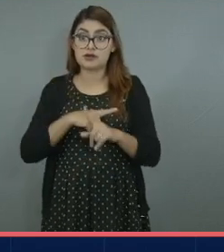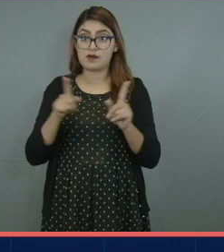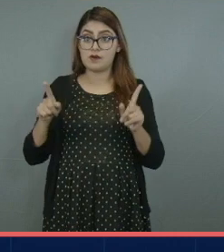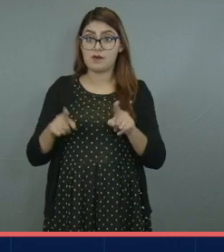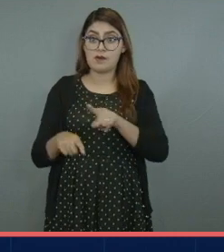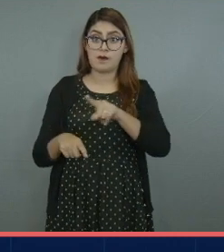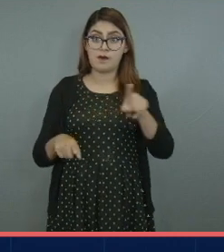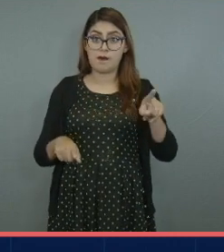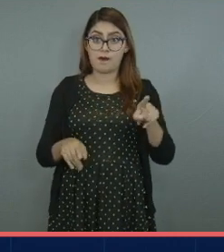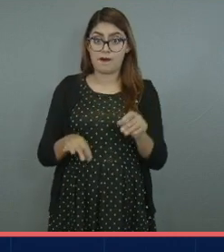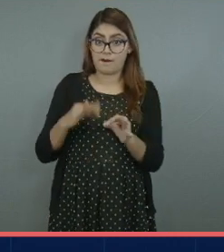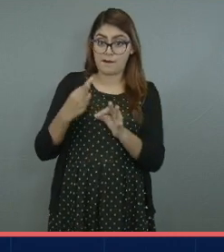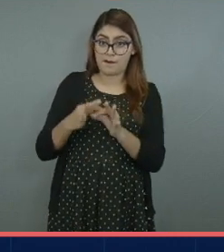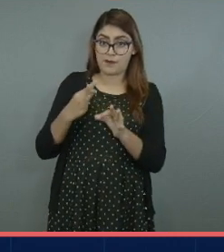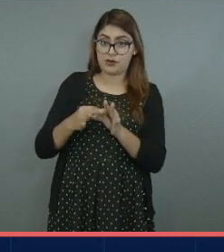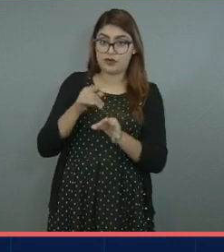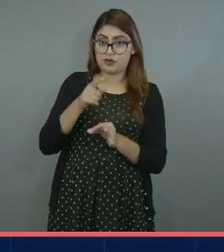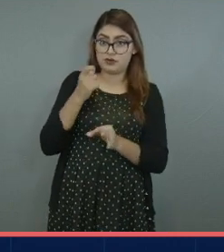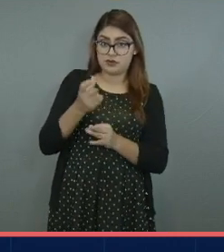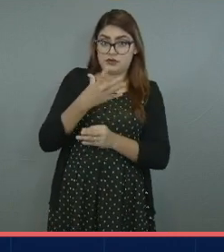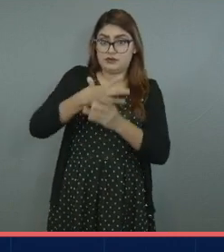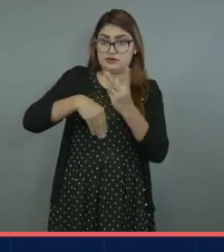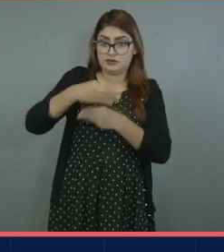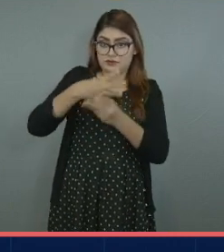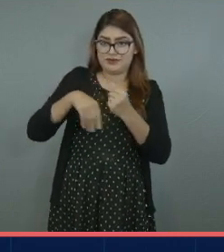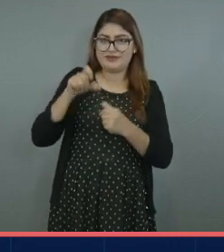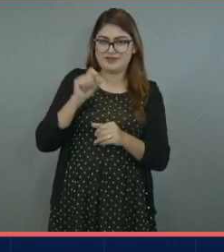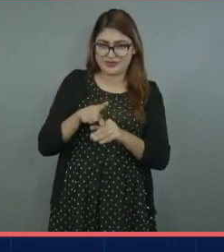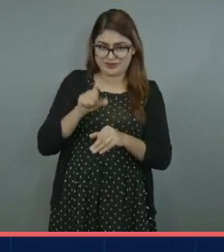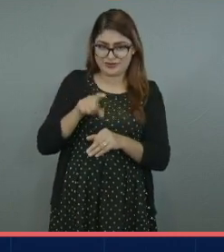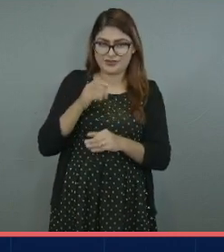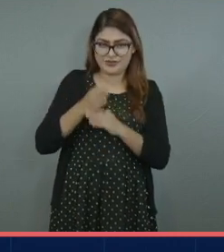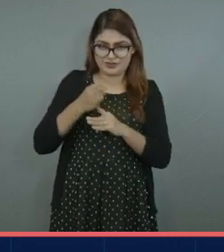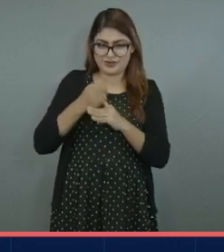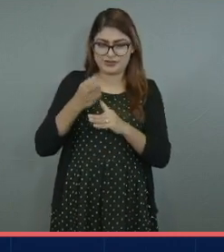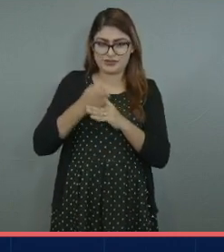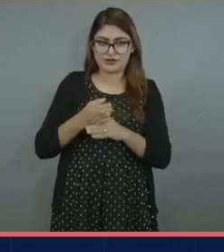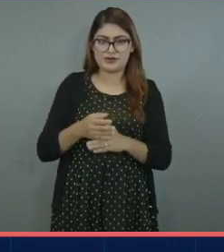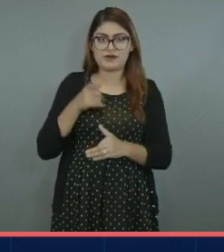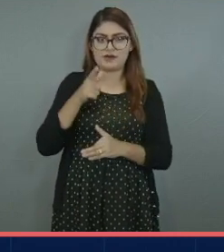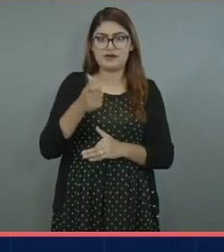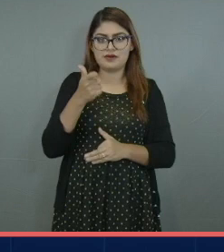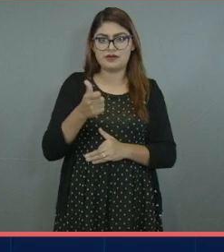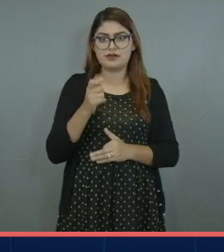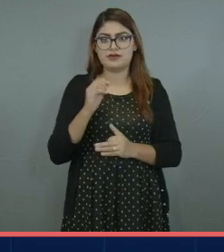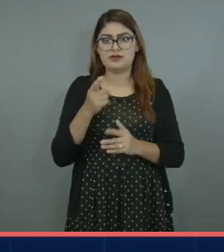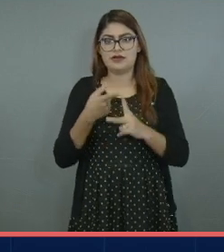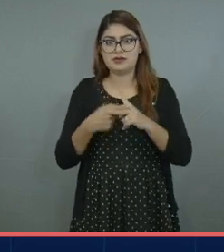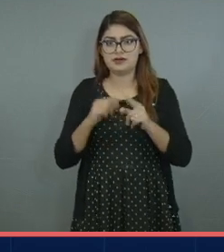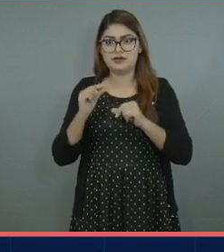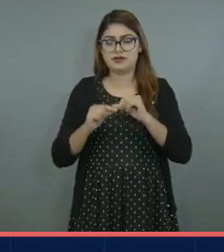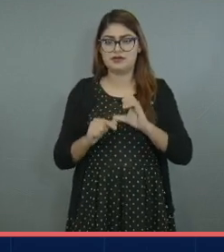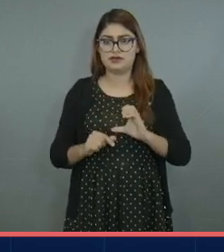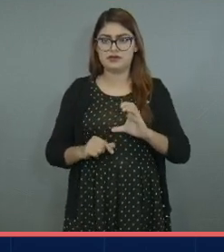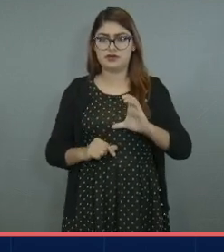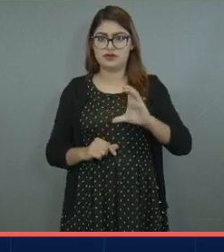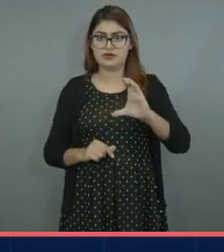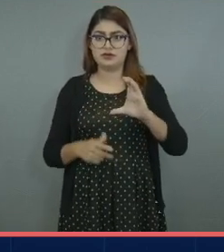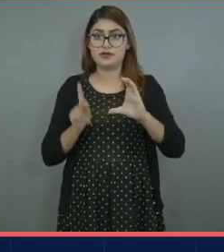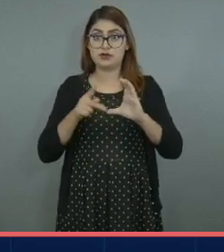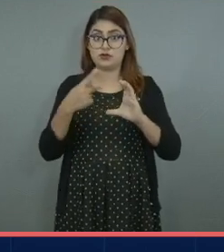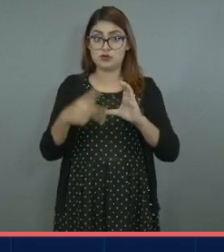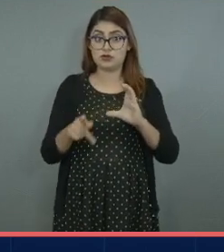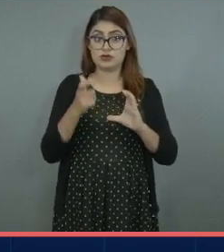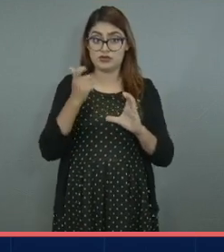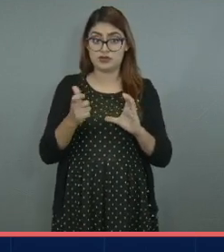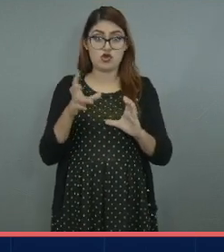lado del inversionista, como hoy están aprendiendo a hacerlo, pues su dinero va a empezar a crecer, pero es su dinero, no